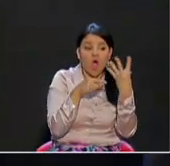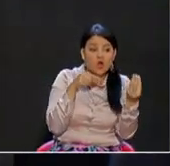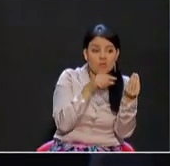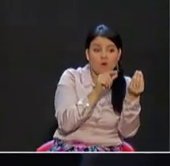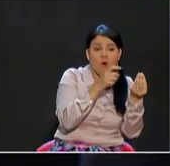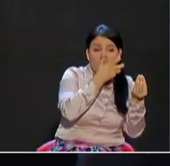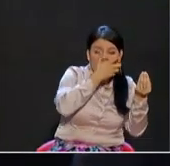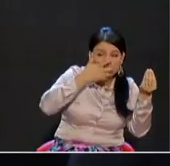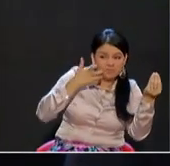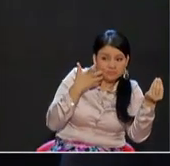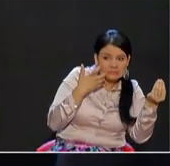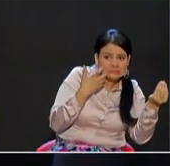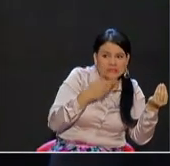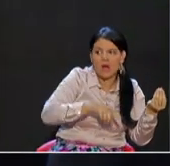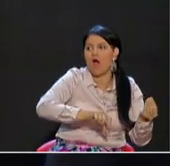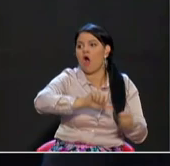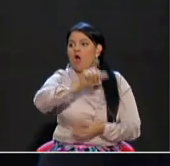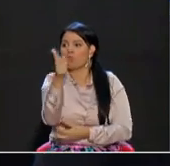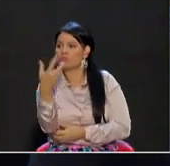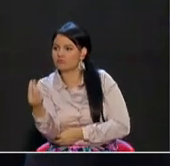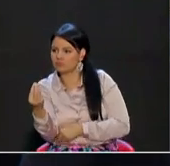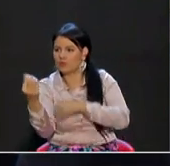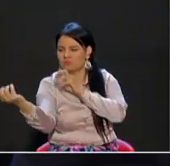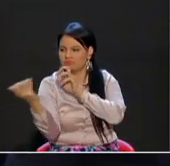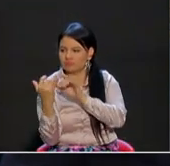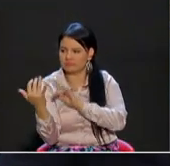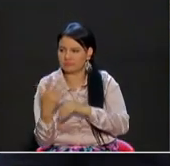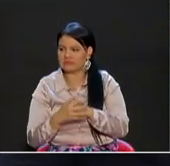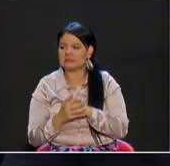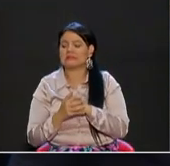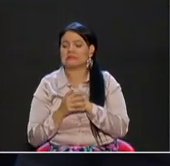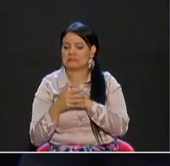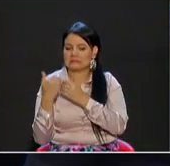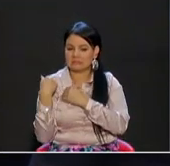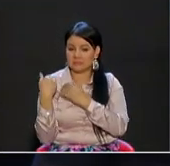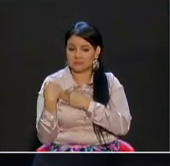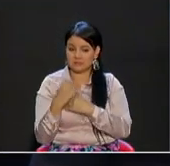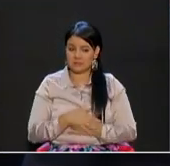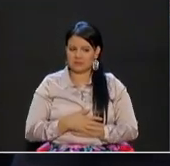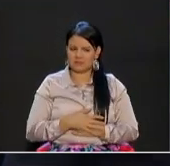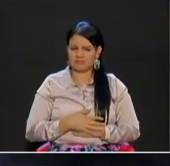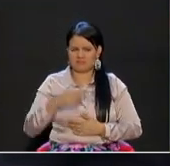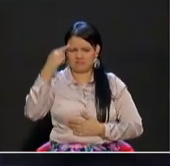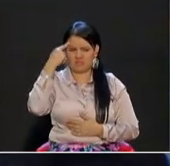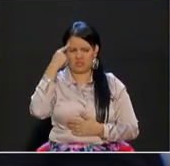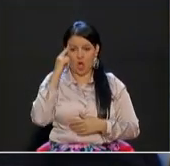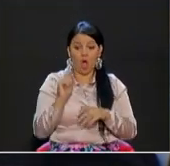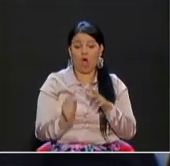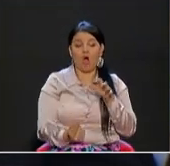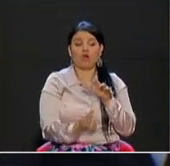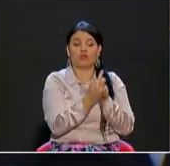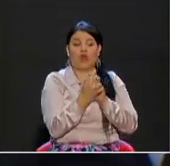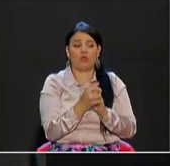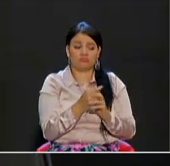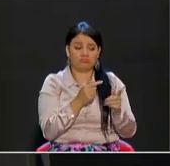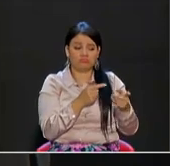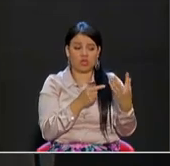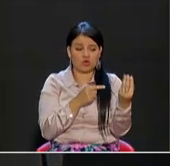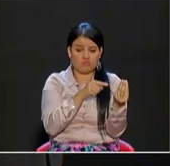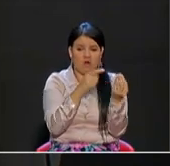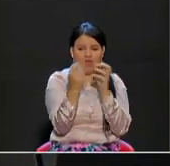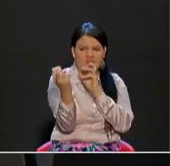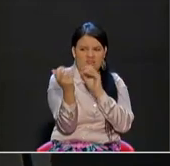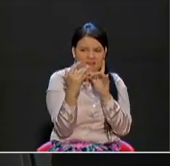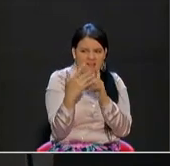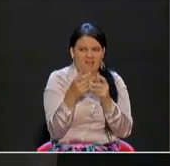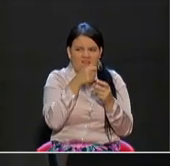ene pl esa es una realidad un hombre de la guerra no se forma en dos meses un hombre de la guerra se forman mucho tiempo